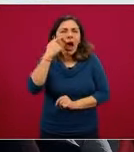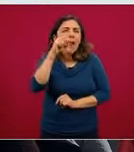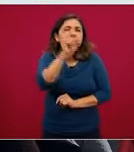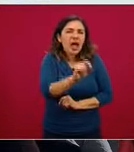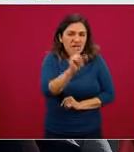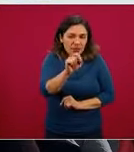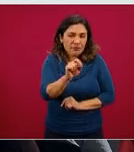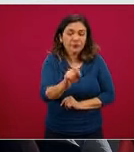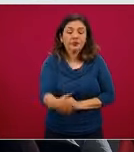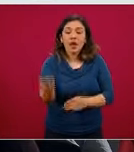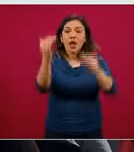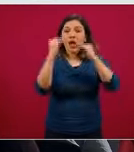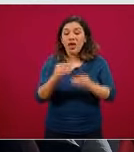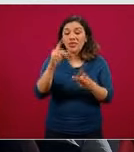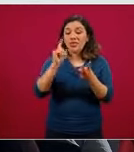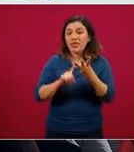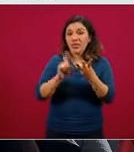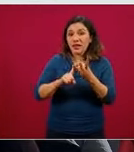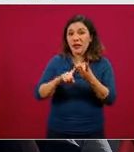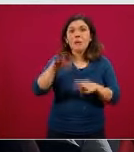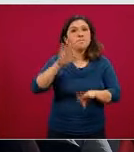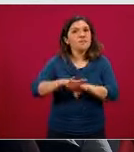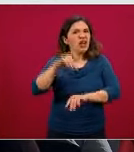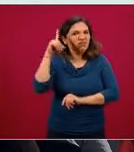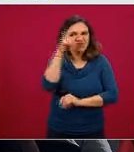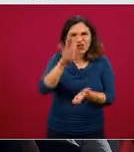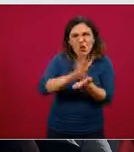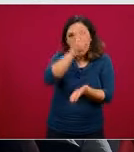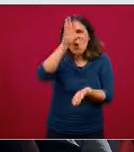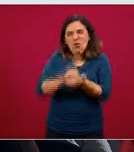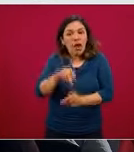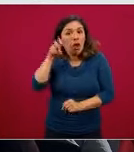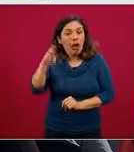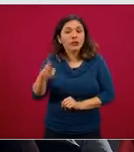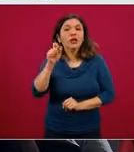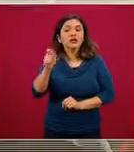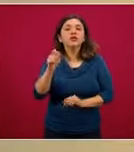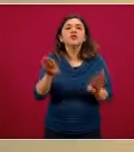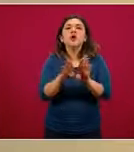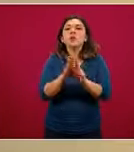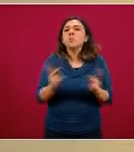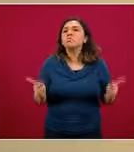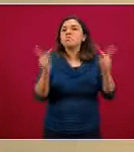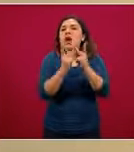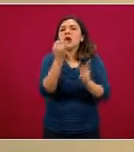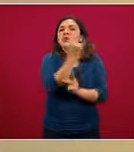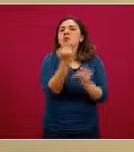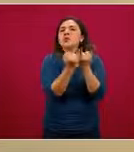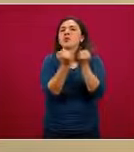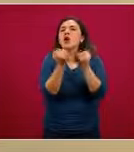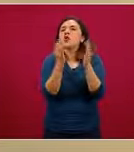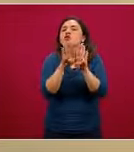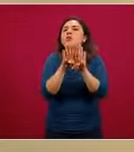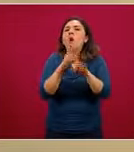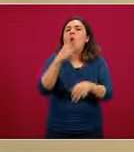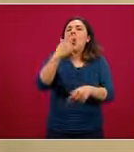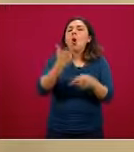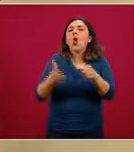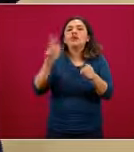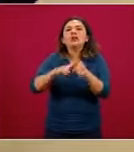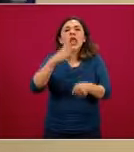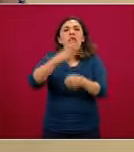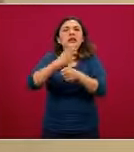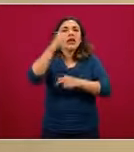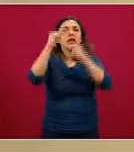el MT de tipo 3 es el más complejo, es prácticamente el equivalente de un hospital de tercer nivel de